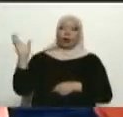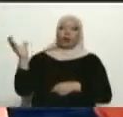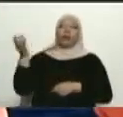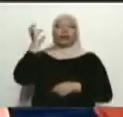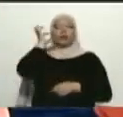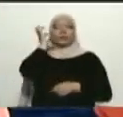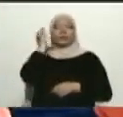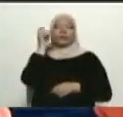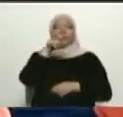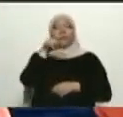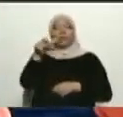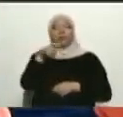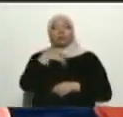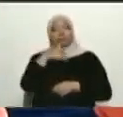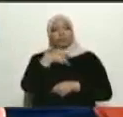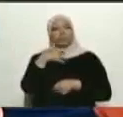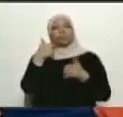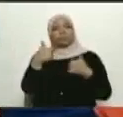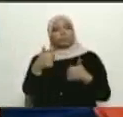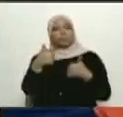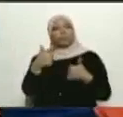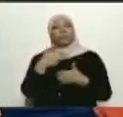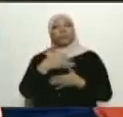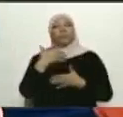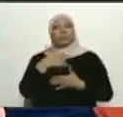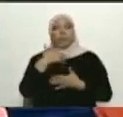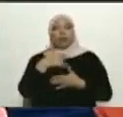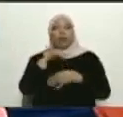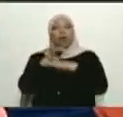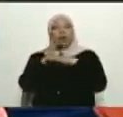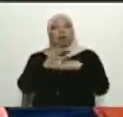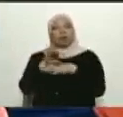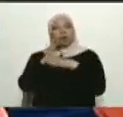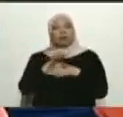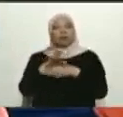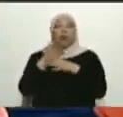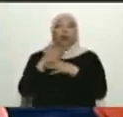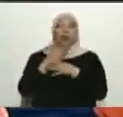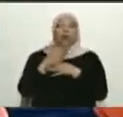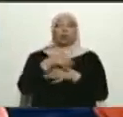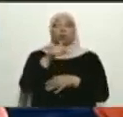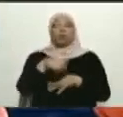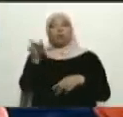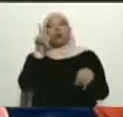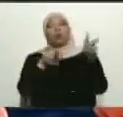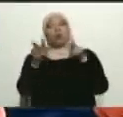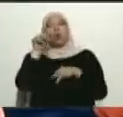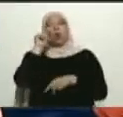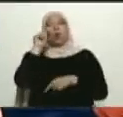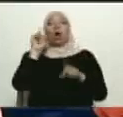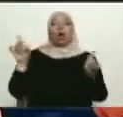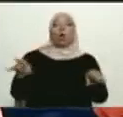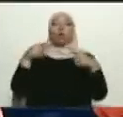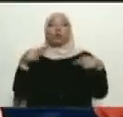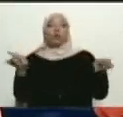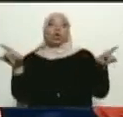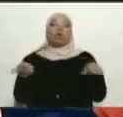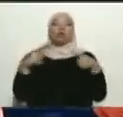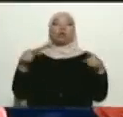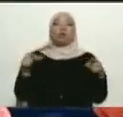las personas se sintieron realmente seguras en el compartir para salir para ir a un concierto para